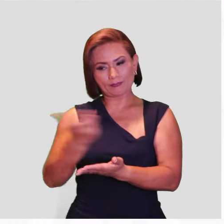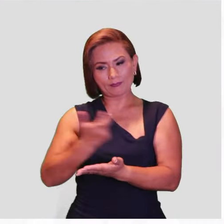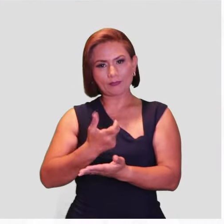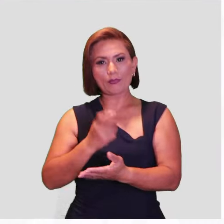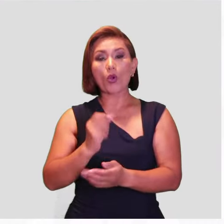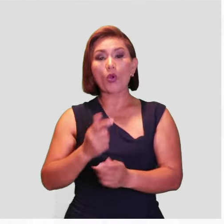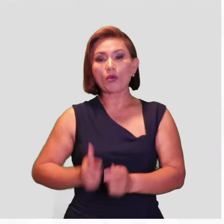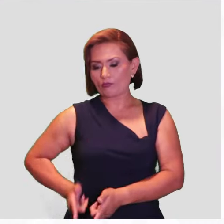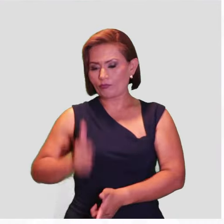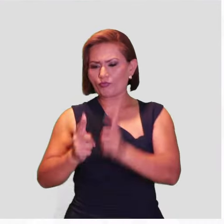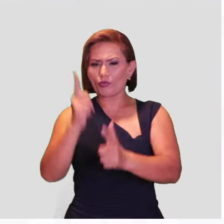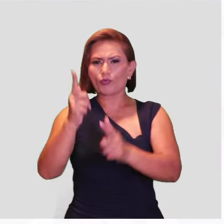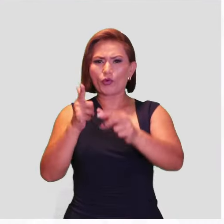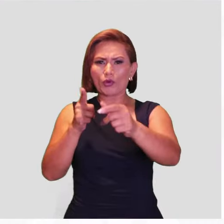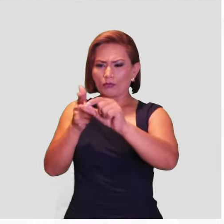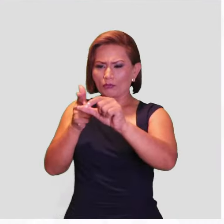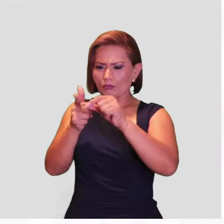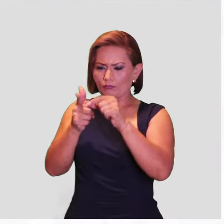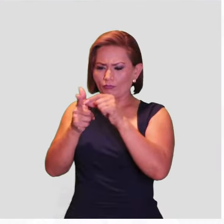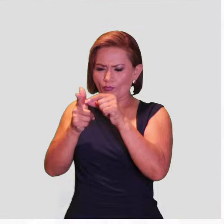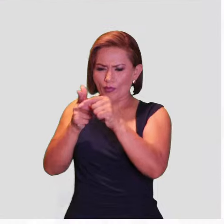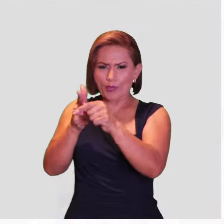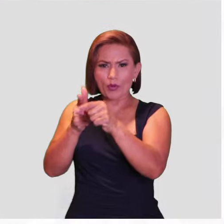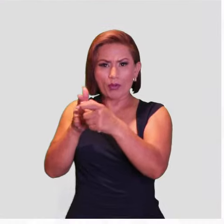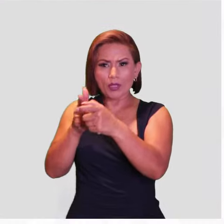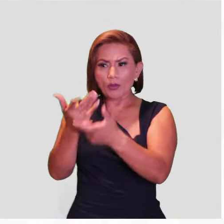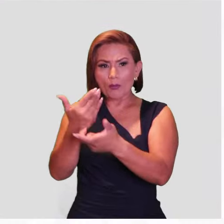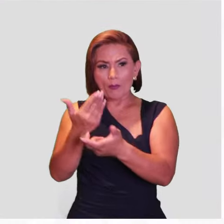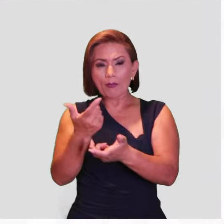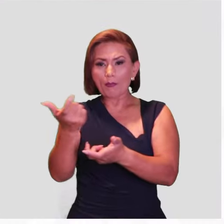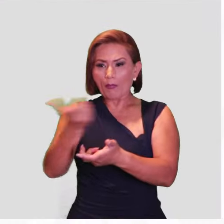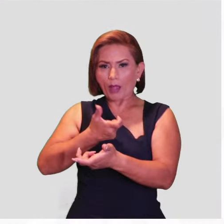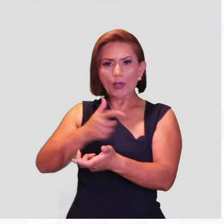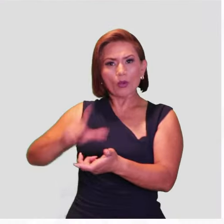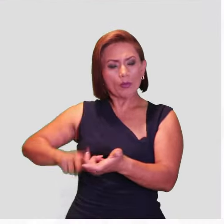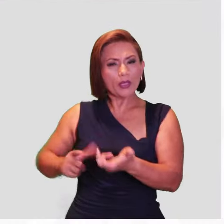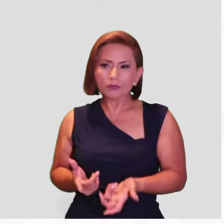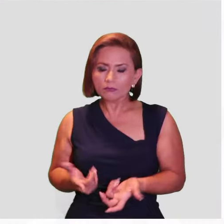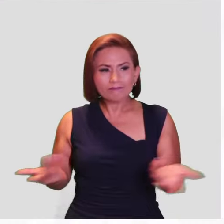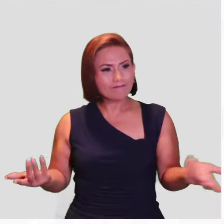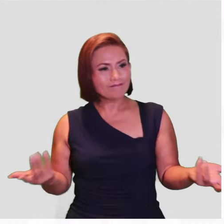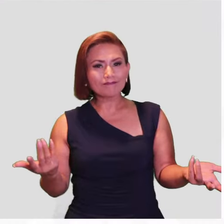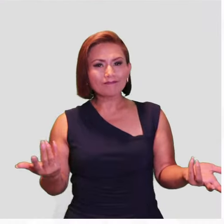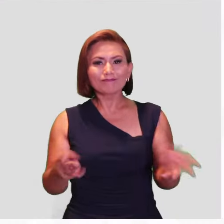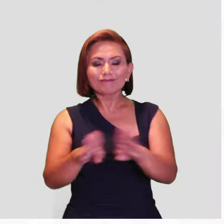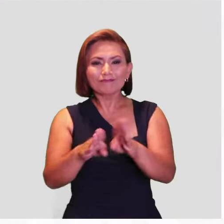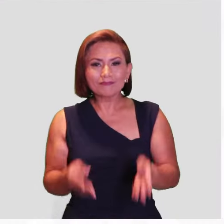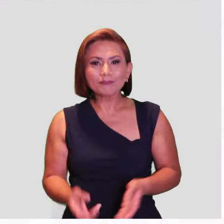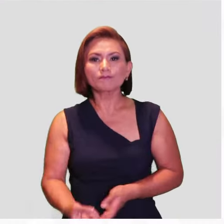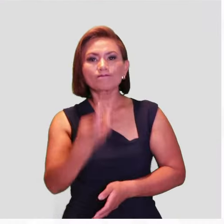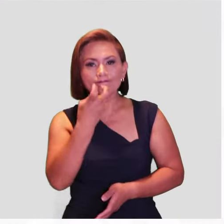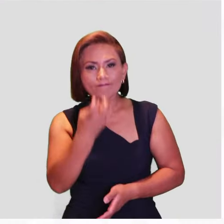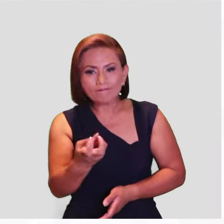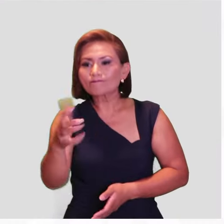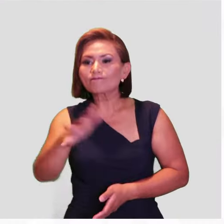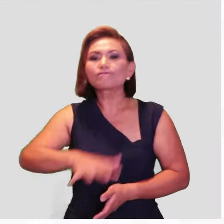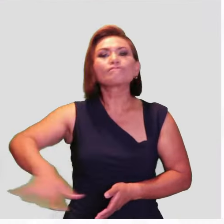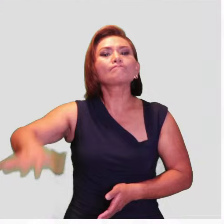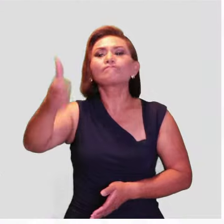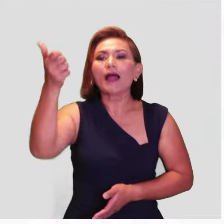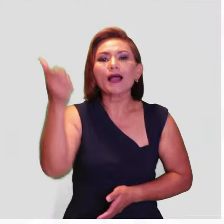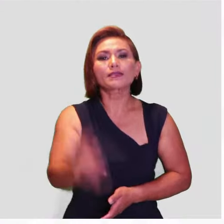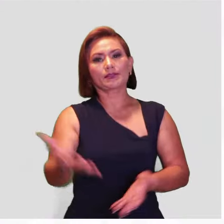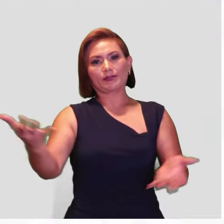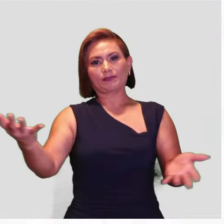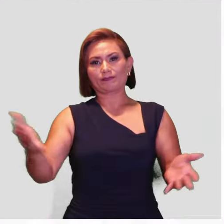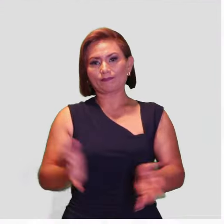para menos el incumplimiento con sus propios policías. Por eso la sociedad está como está. Y quiero poner un